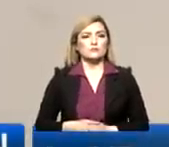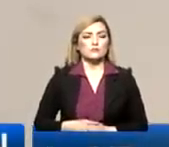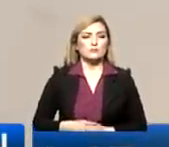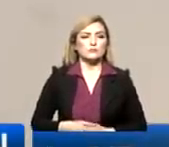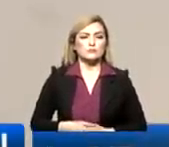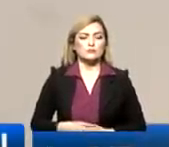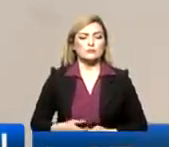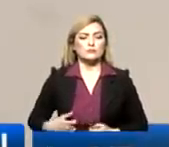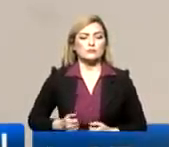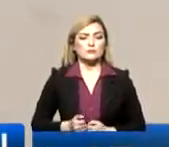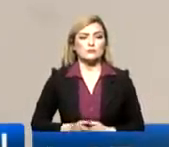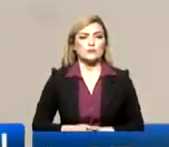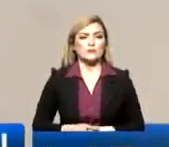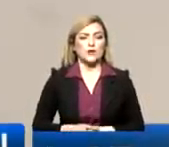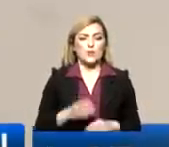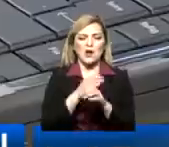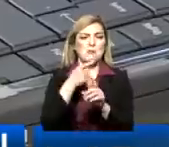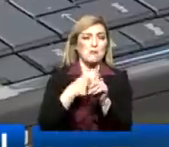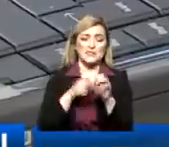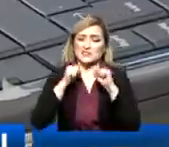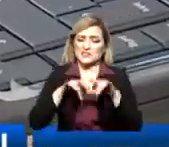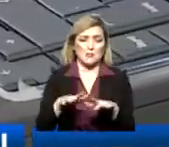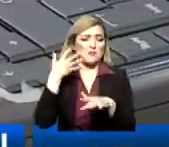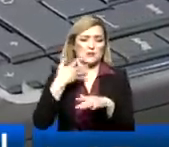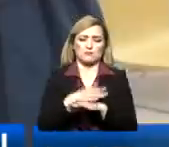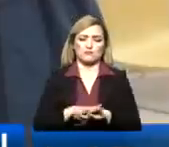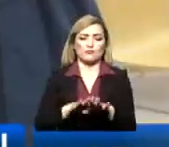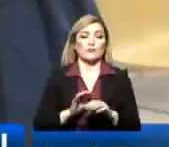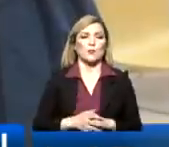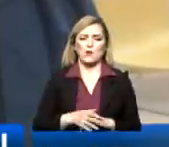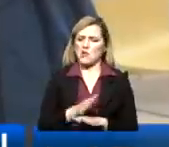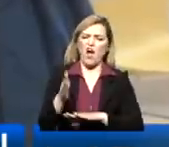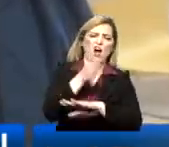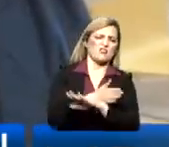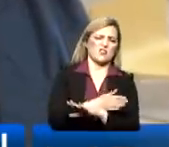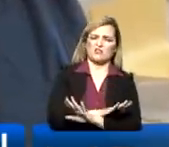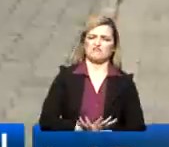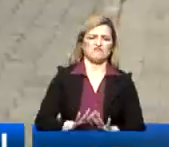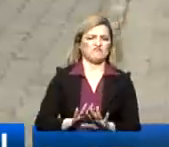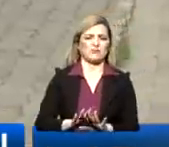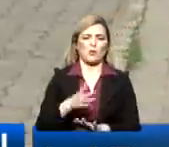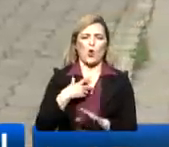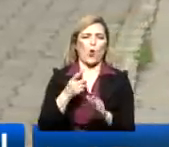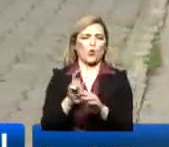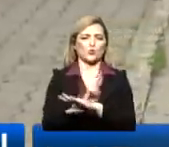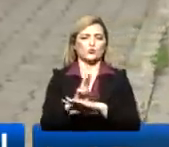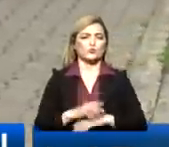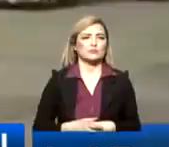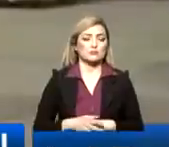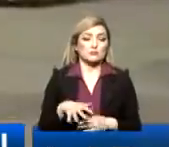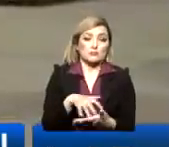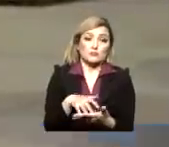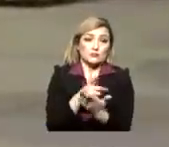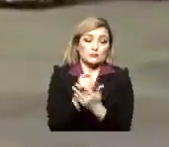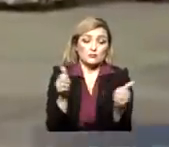están calculadas para agotarse en el mes de septiembre. Al momento continúan las investigaciones por posible sobreprecio en la compra de kits de